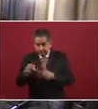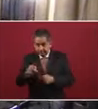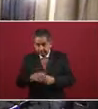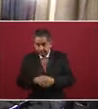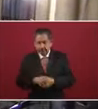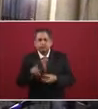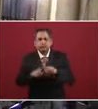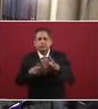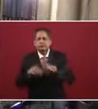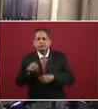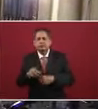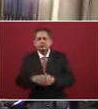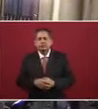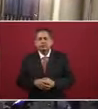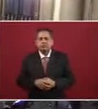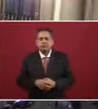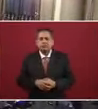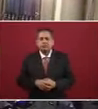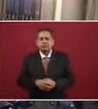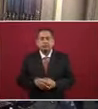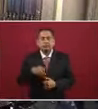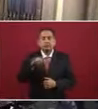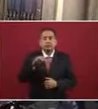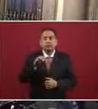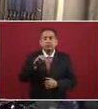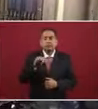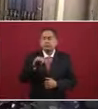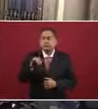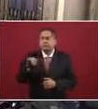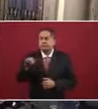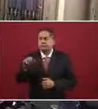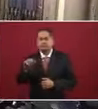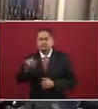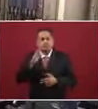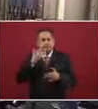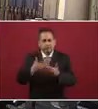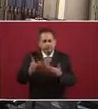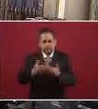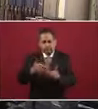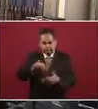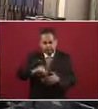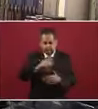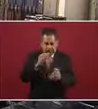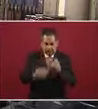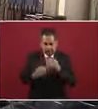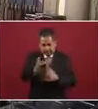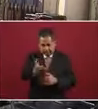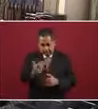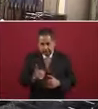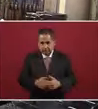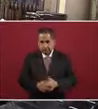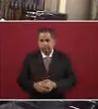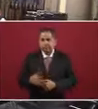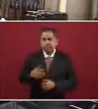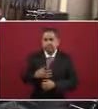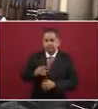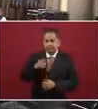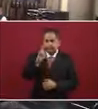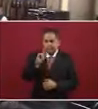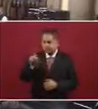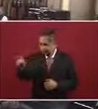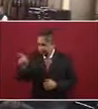¿De dónde vienes? Minneapolis, Minnesota, la nueva joya rara. A ver ya. Buenos días. Tú